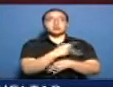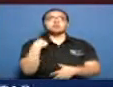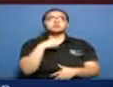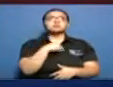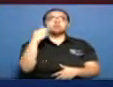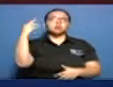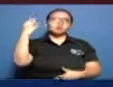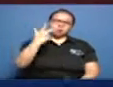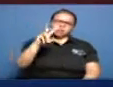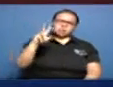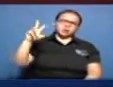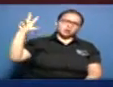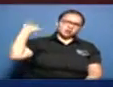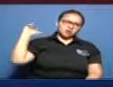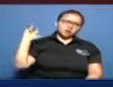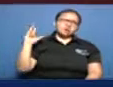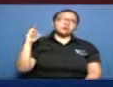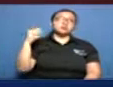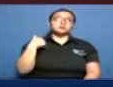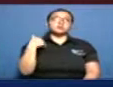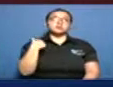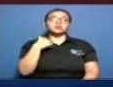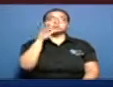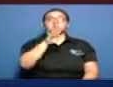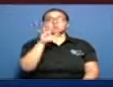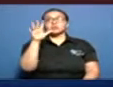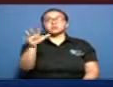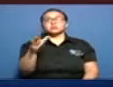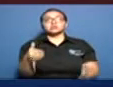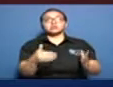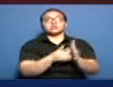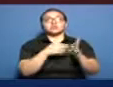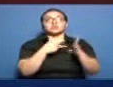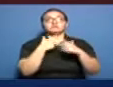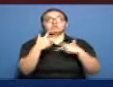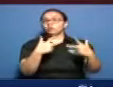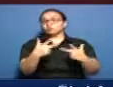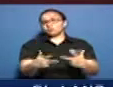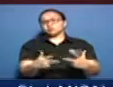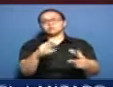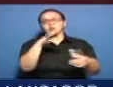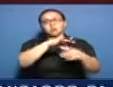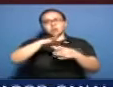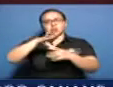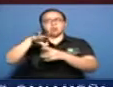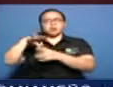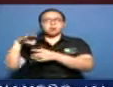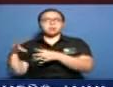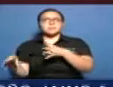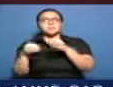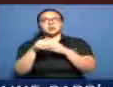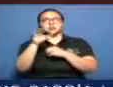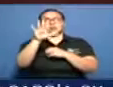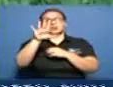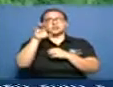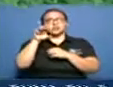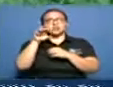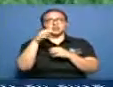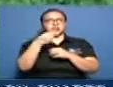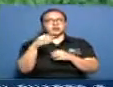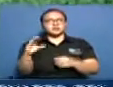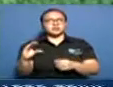tres jornadas anteriores, hemos llegado a 55,000 voluntarios. Ok. Y hemos reforestado más de 500 hectáreas en cada